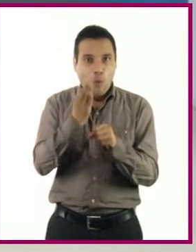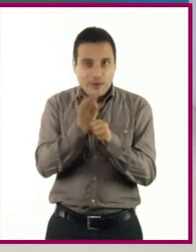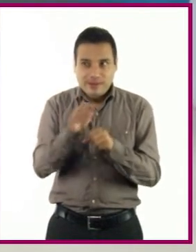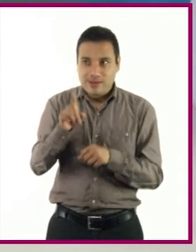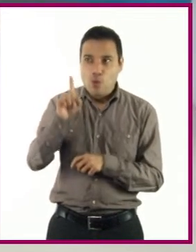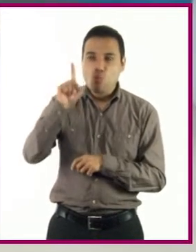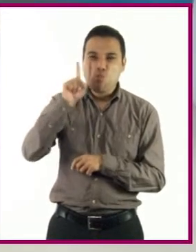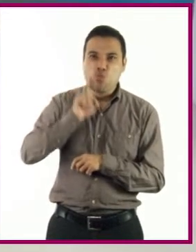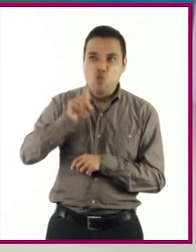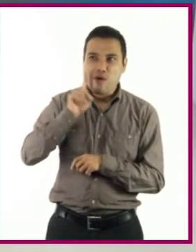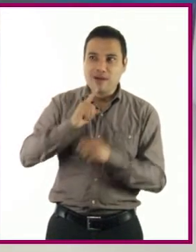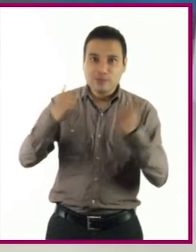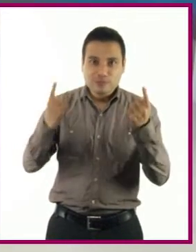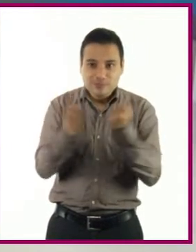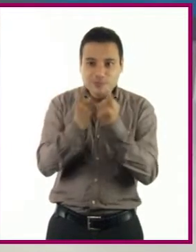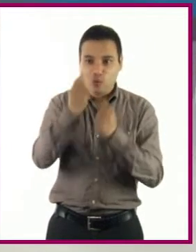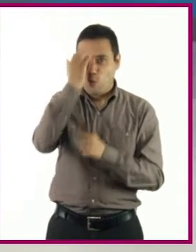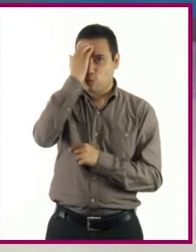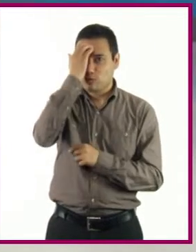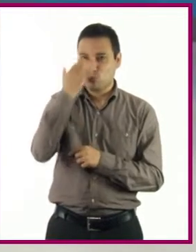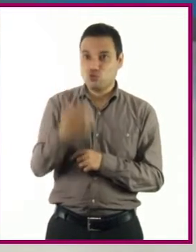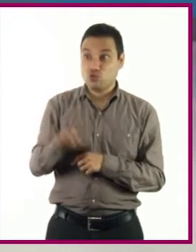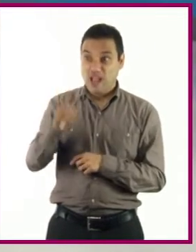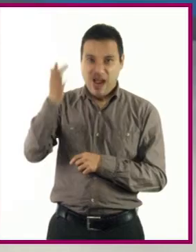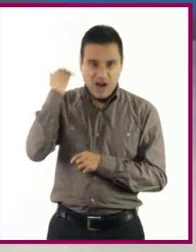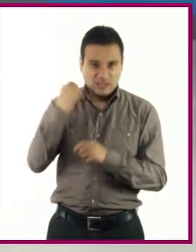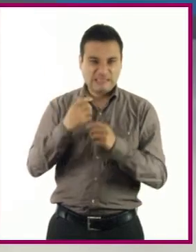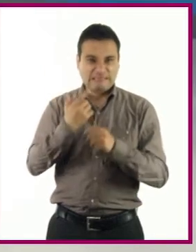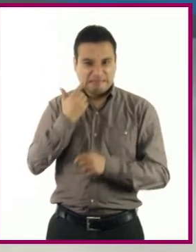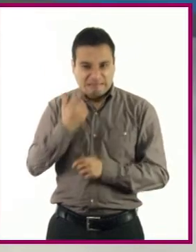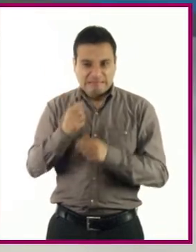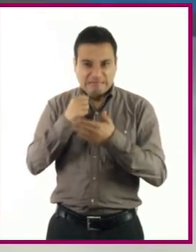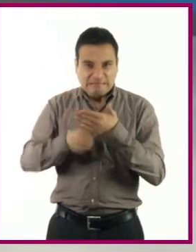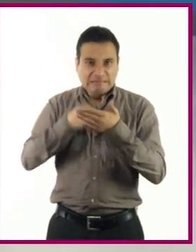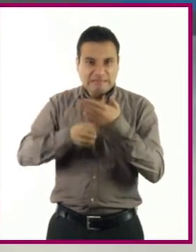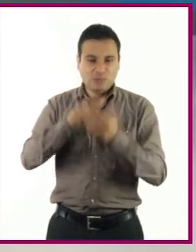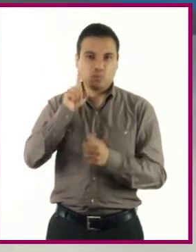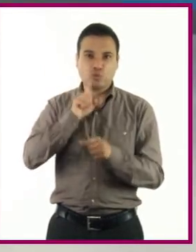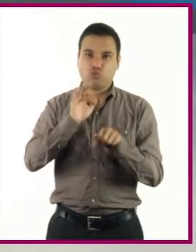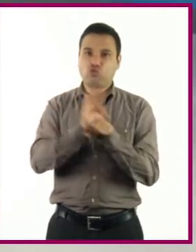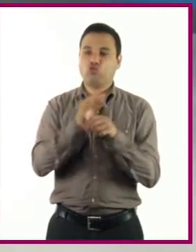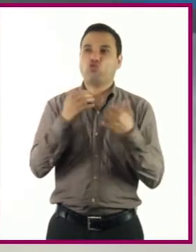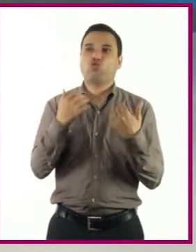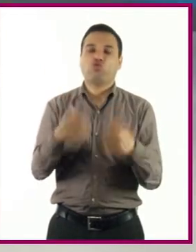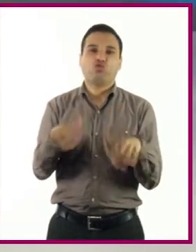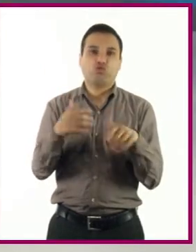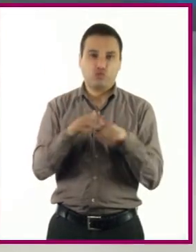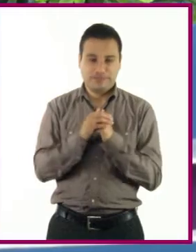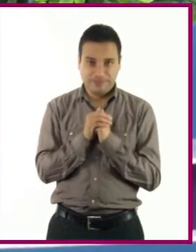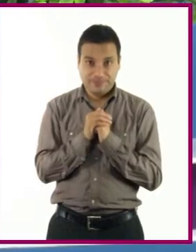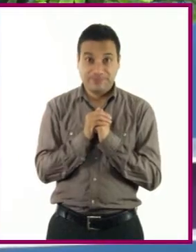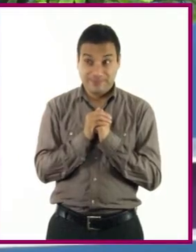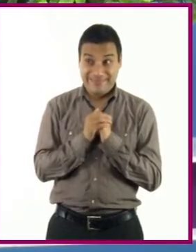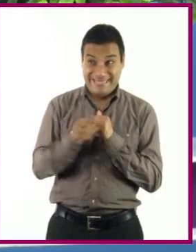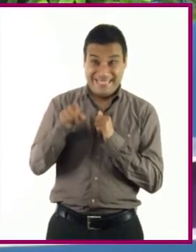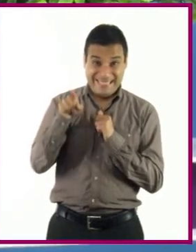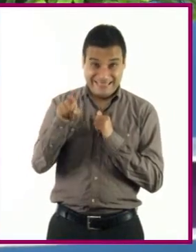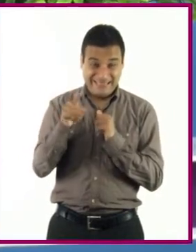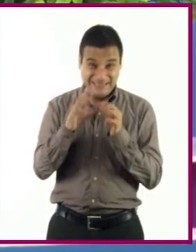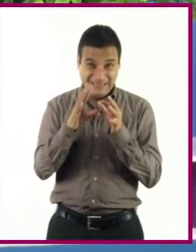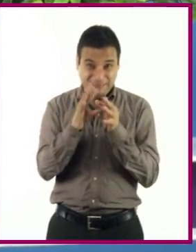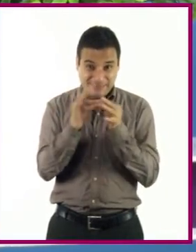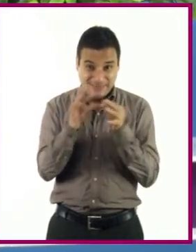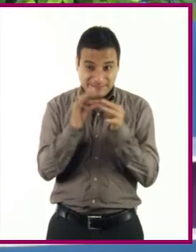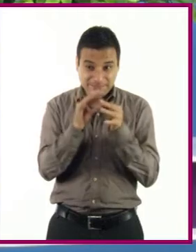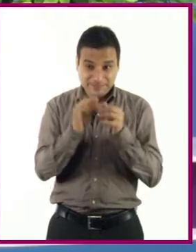mujer tan destacada en la lucha por las causas de las mujeres en México. Lo que dijo la señora